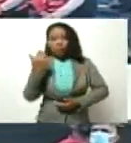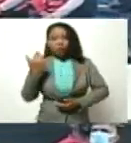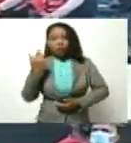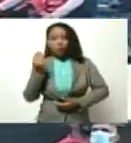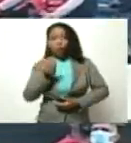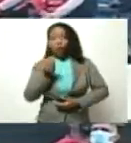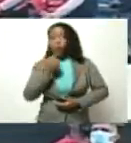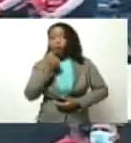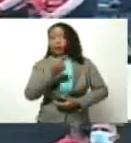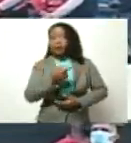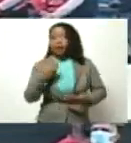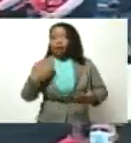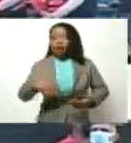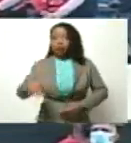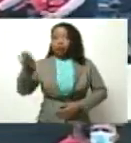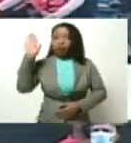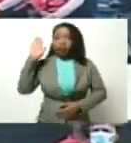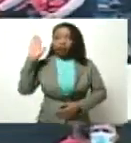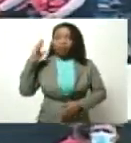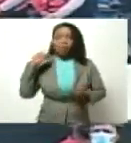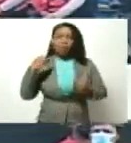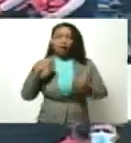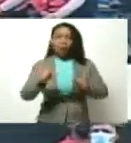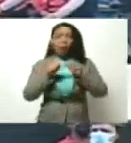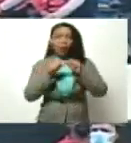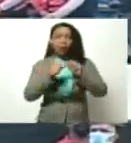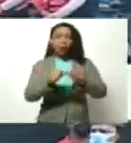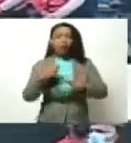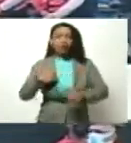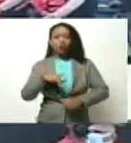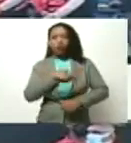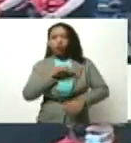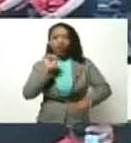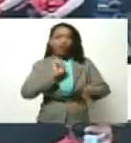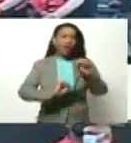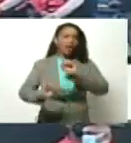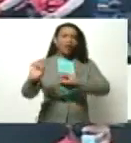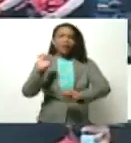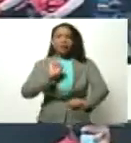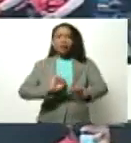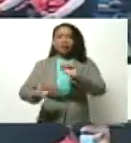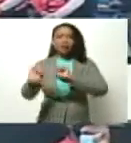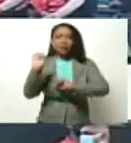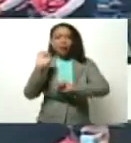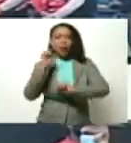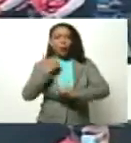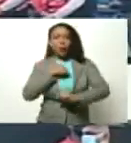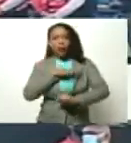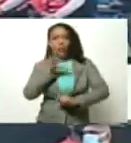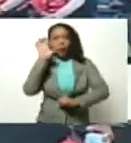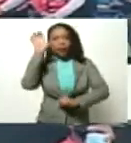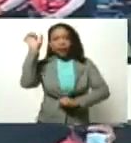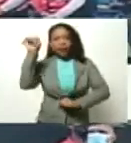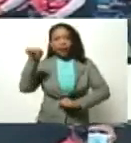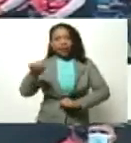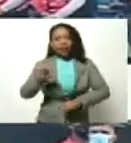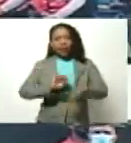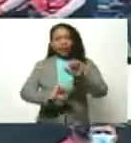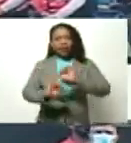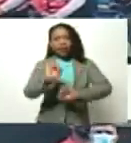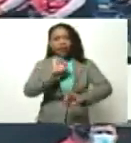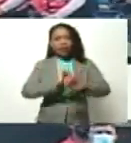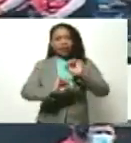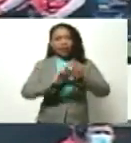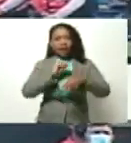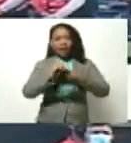decía con juramento para seguir nosotros defendiendo nuestro país para seguir defendiendo